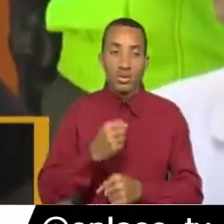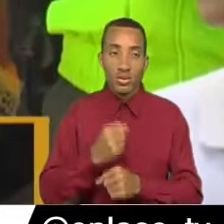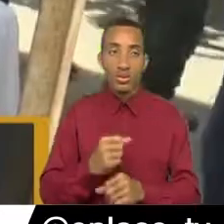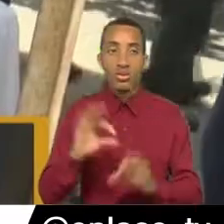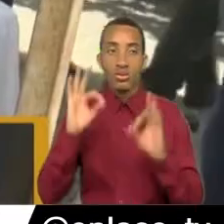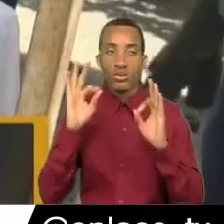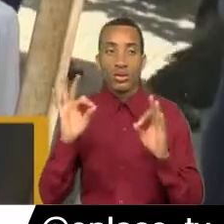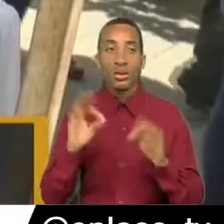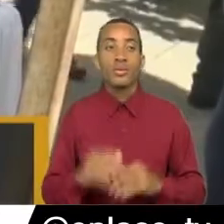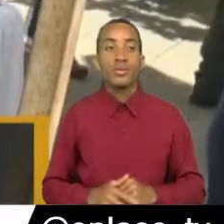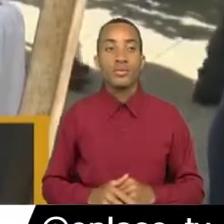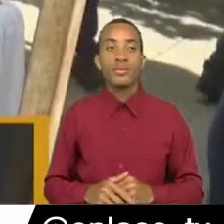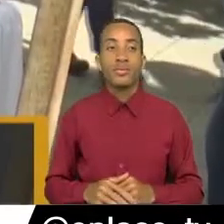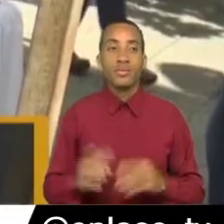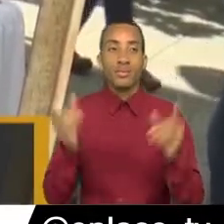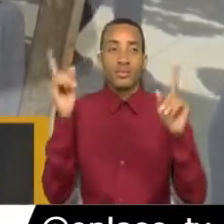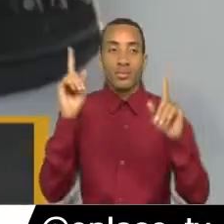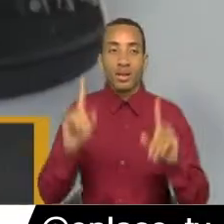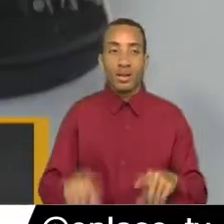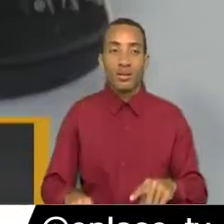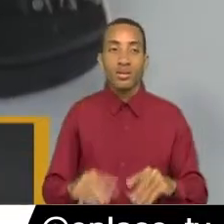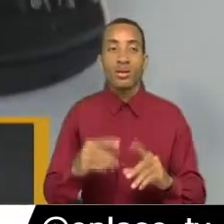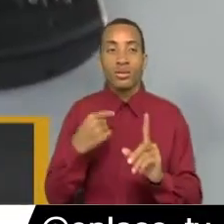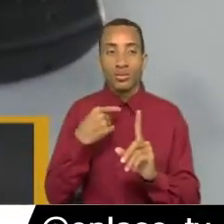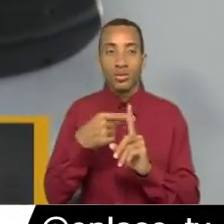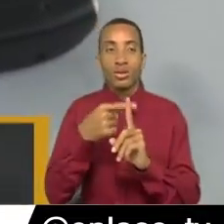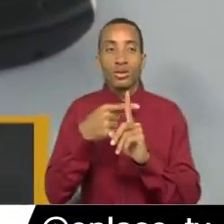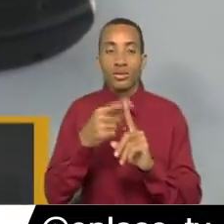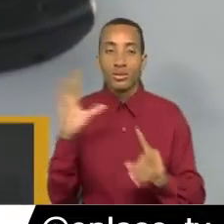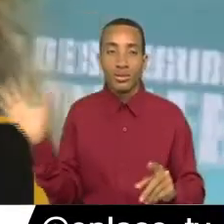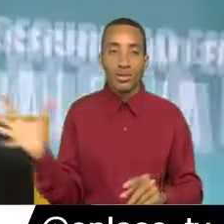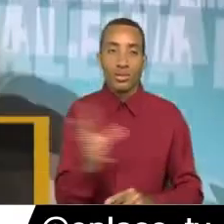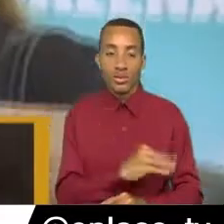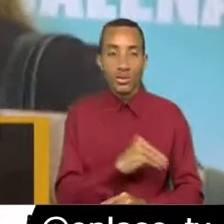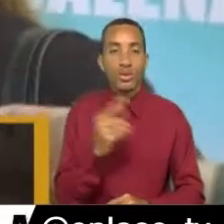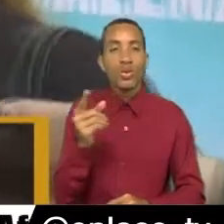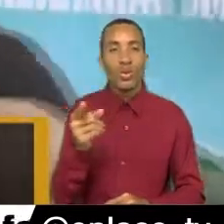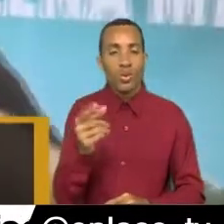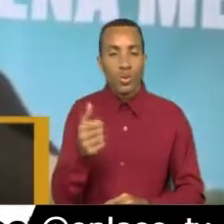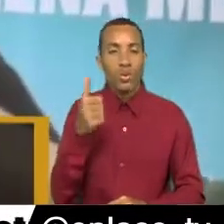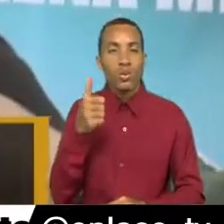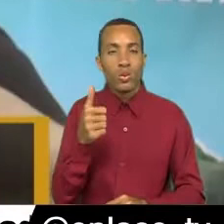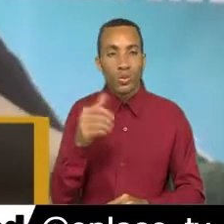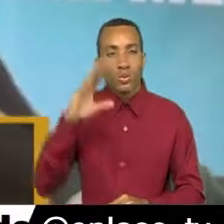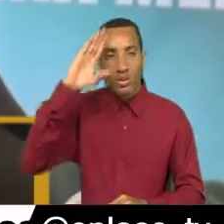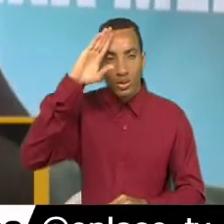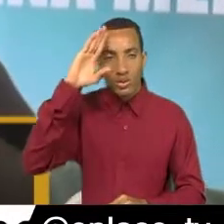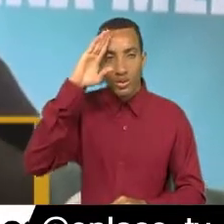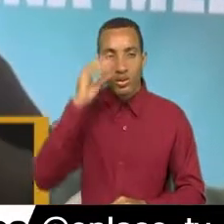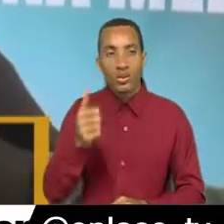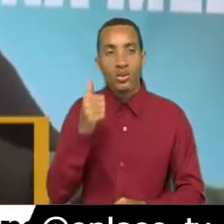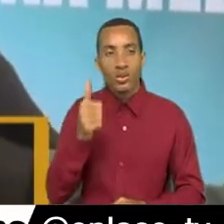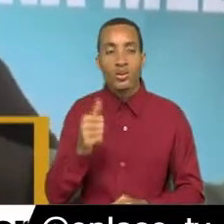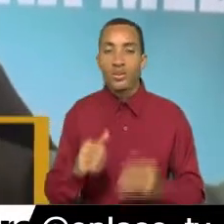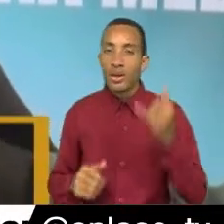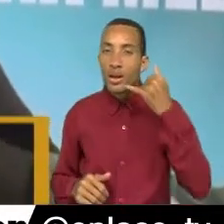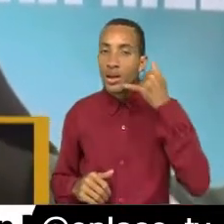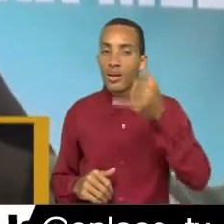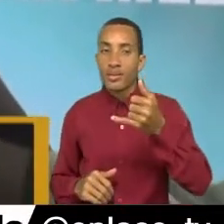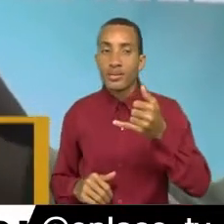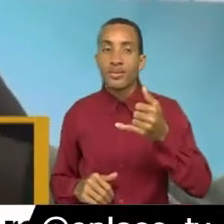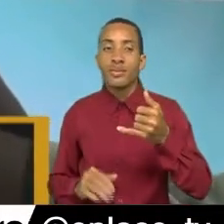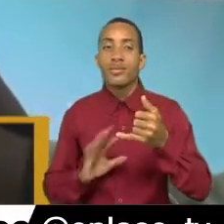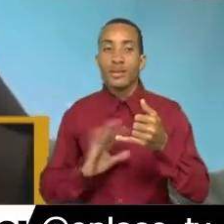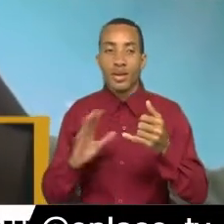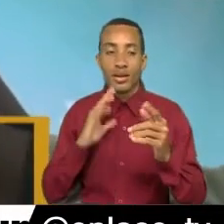excelente. También calificaron como positivo la labor de la policía. La policía lo rescató, cuando llamaron a mi marido le dijeron que le